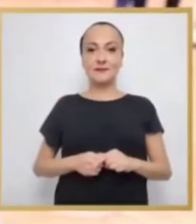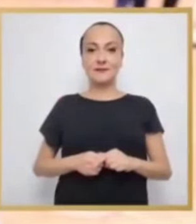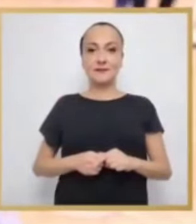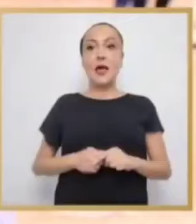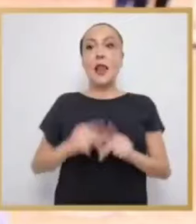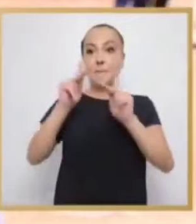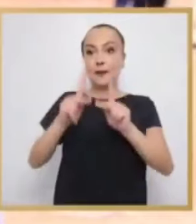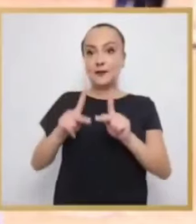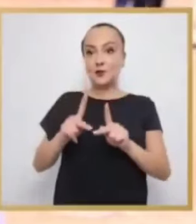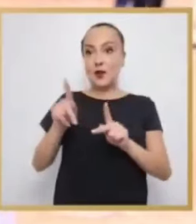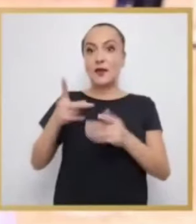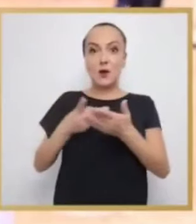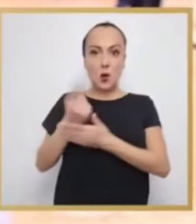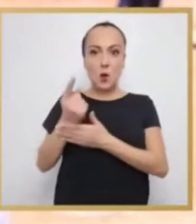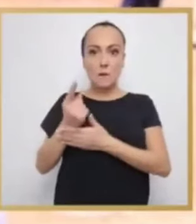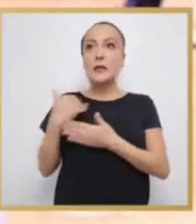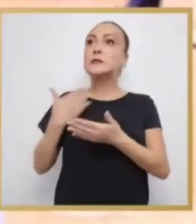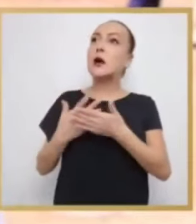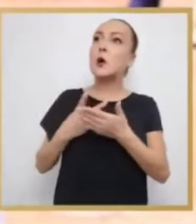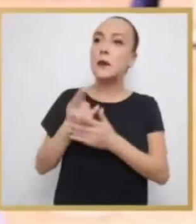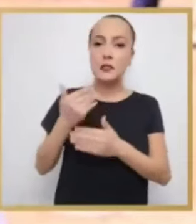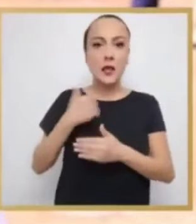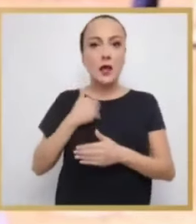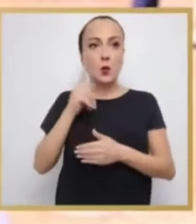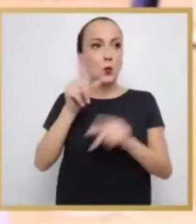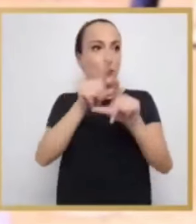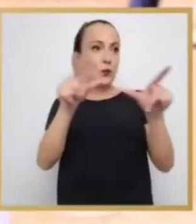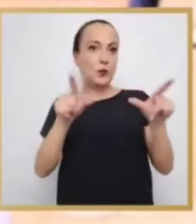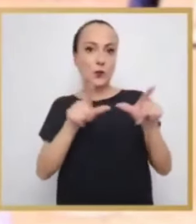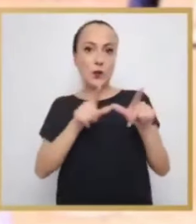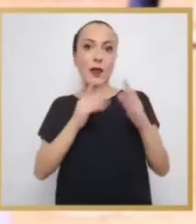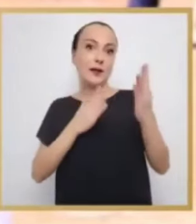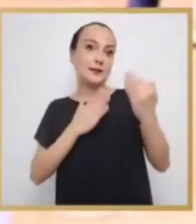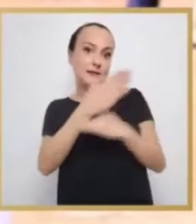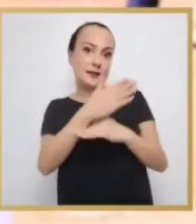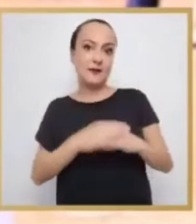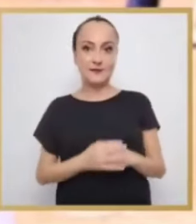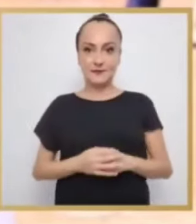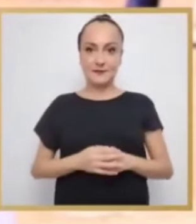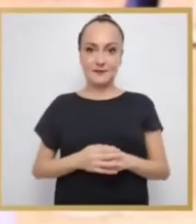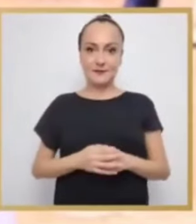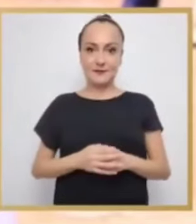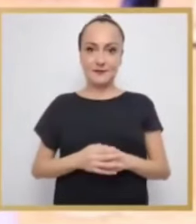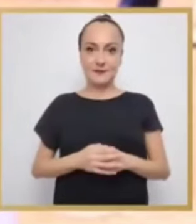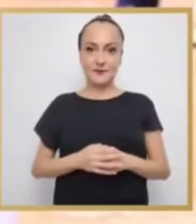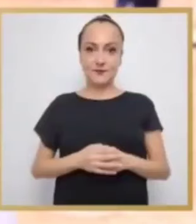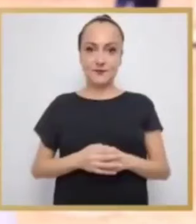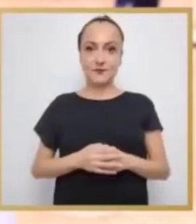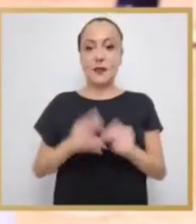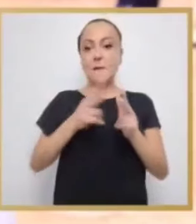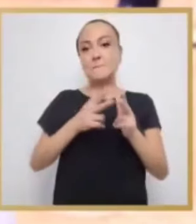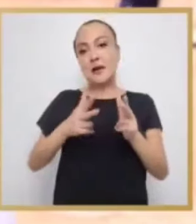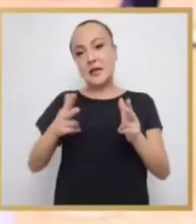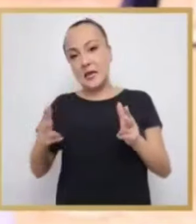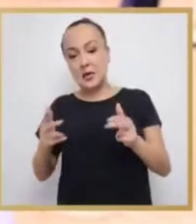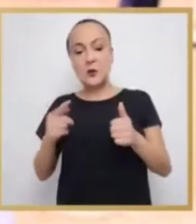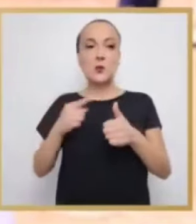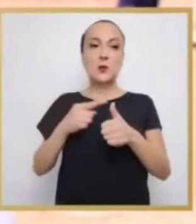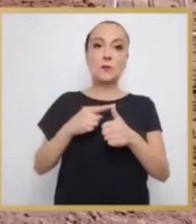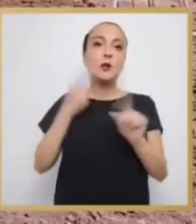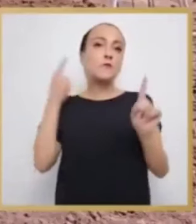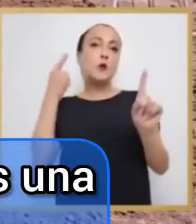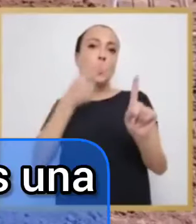que el consumidor que llegue a comprar tenga también un lugar accesible para el parqueo de sus